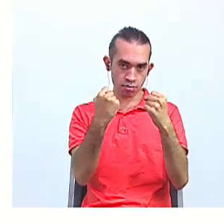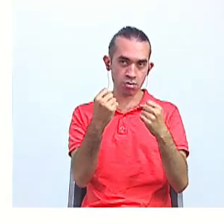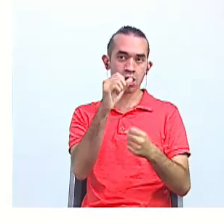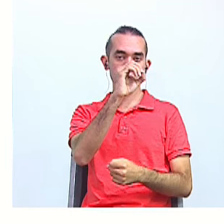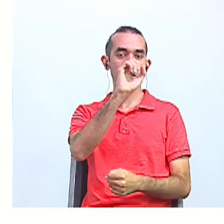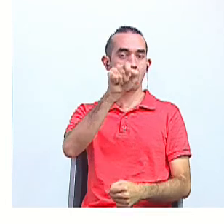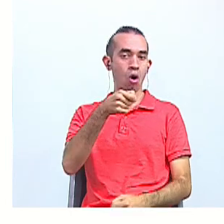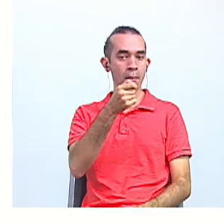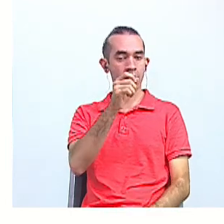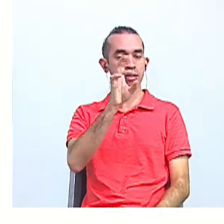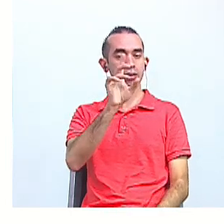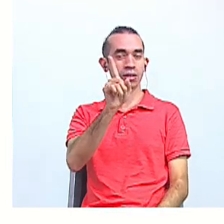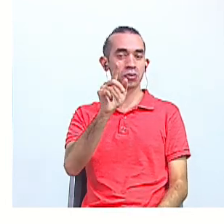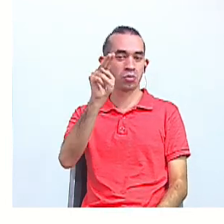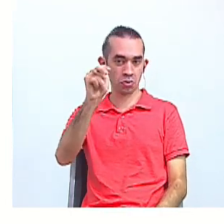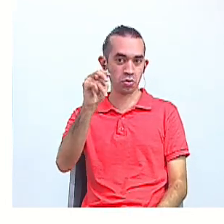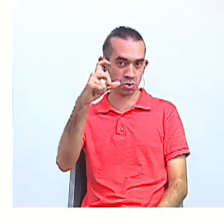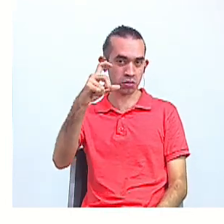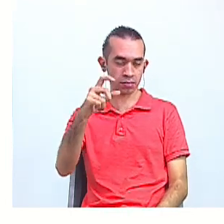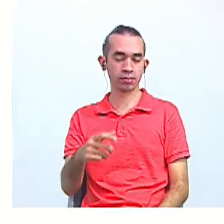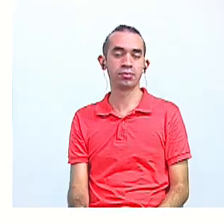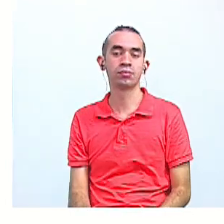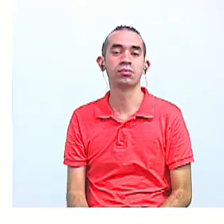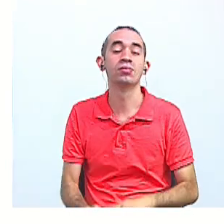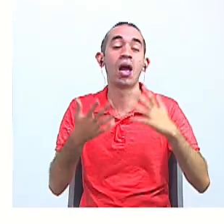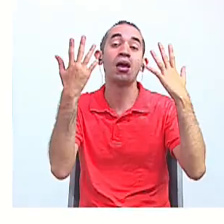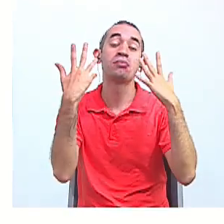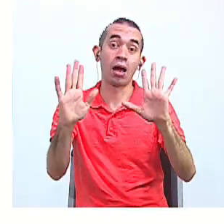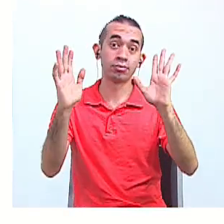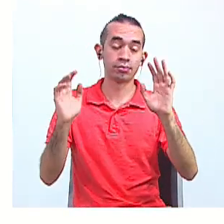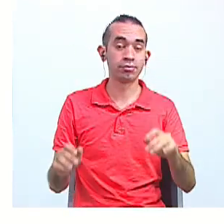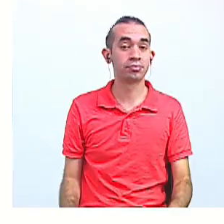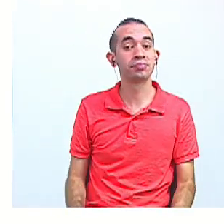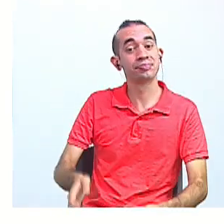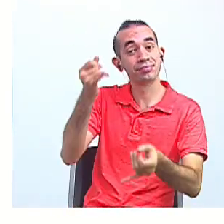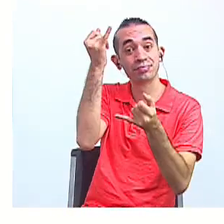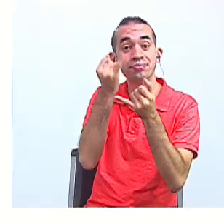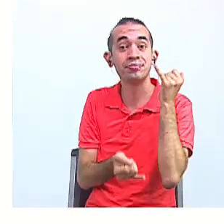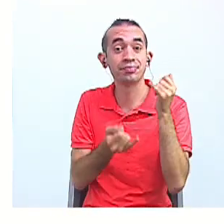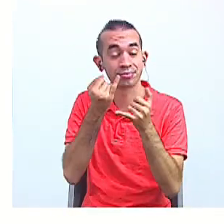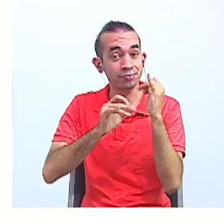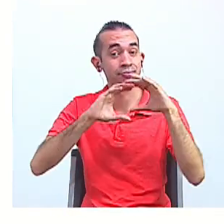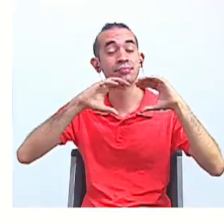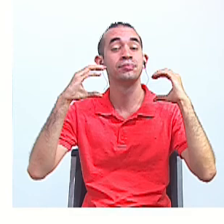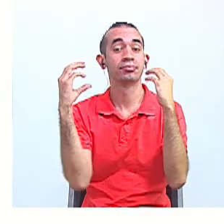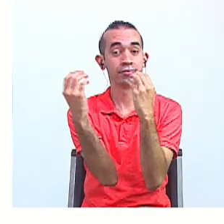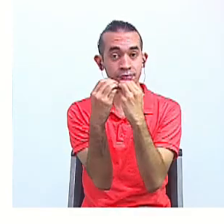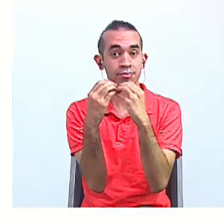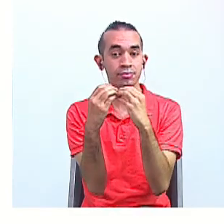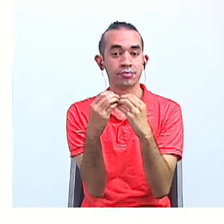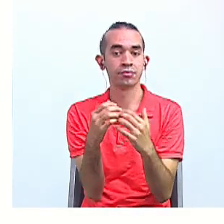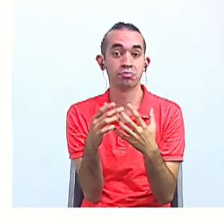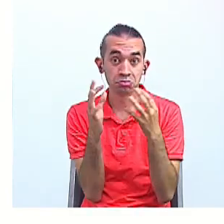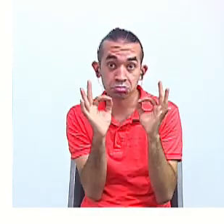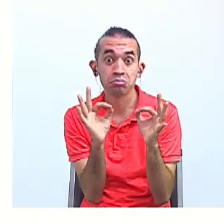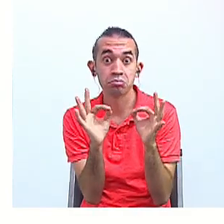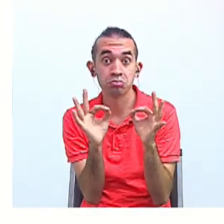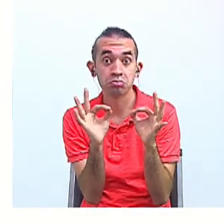newton. Muy bien, con esto hemos llegado al final de esta clase. ¿Qué les ha